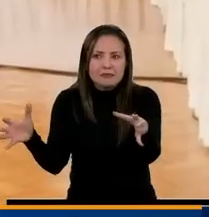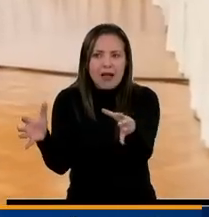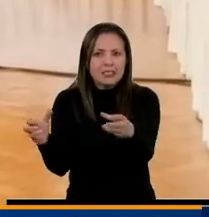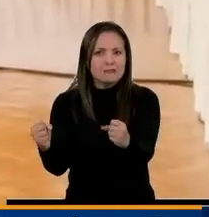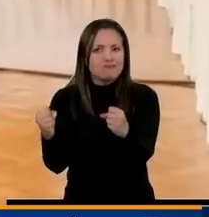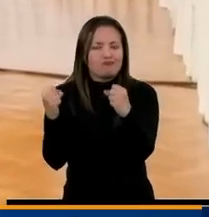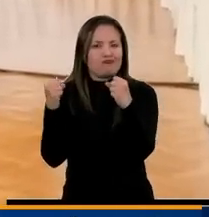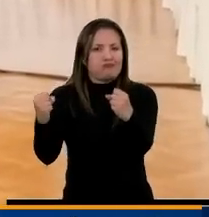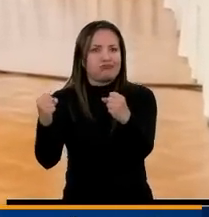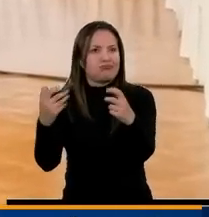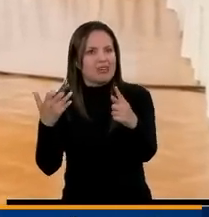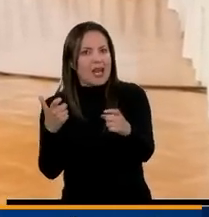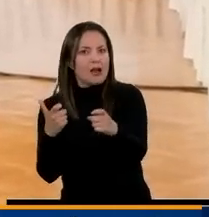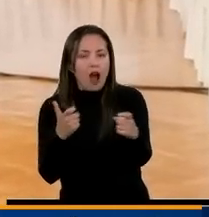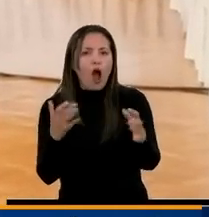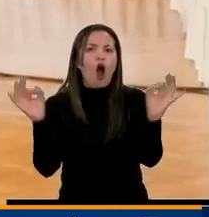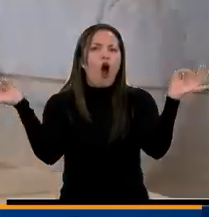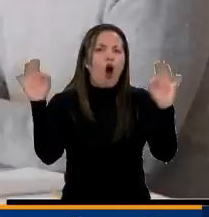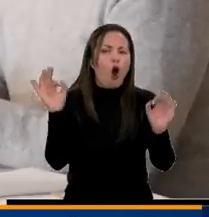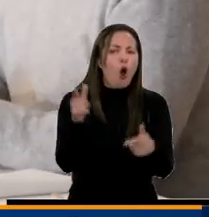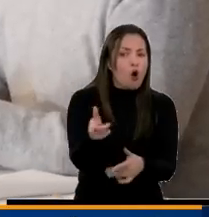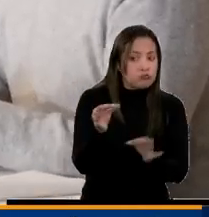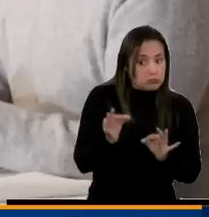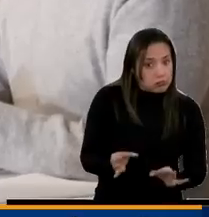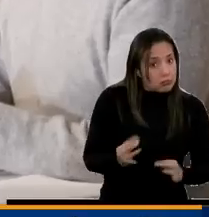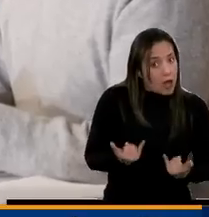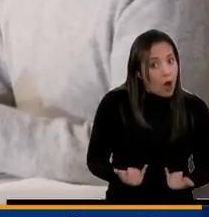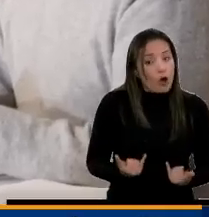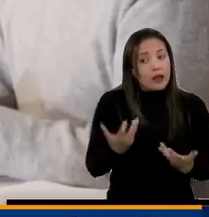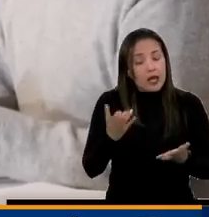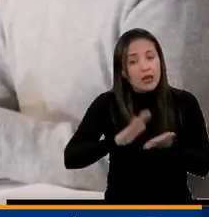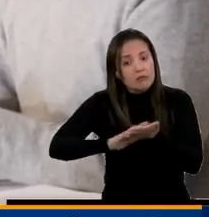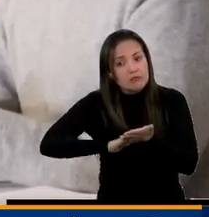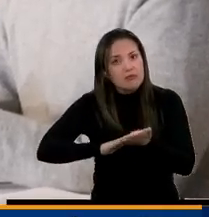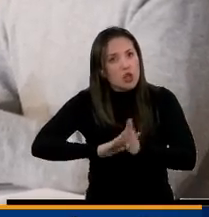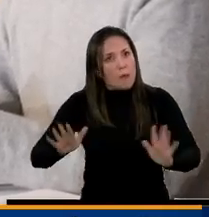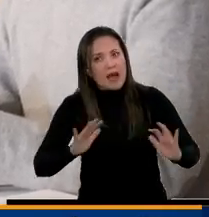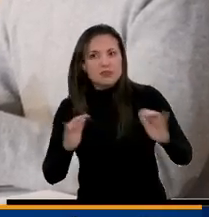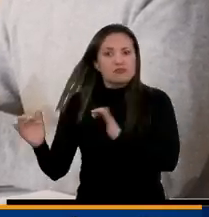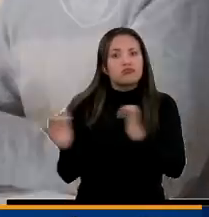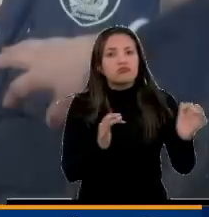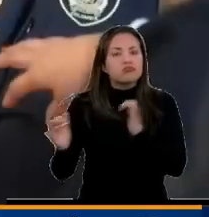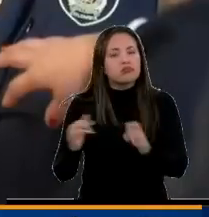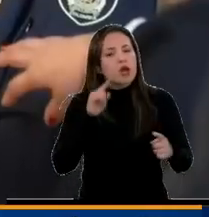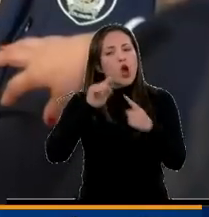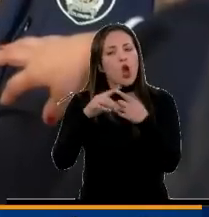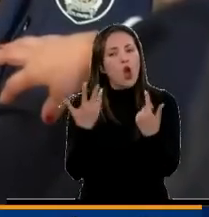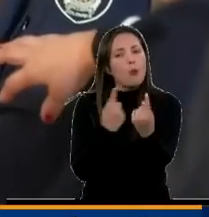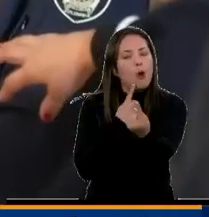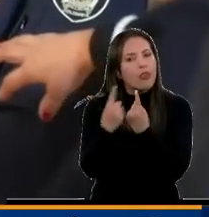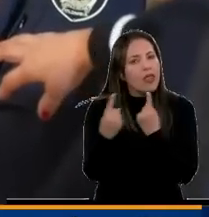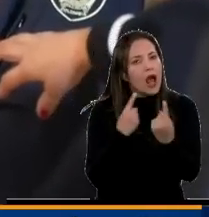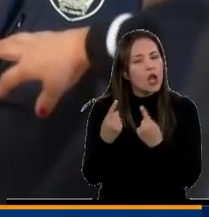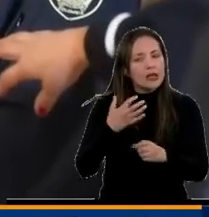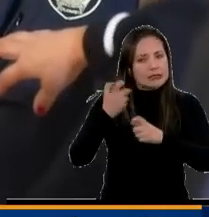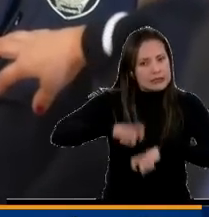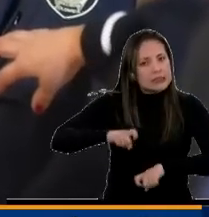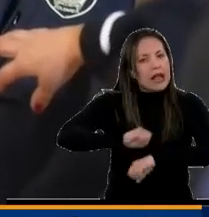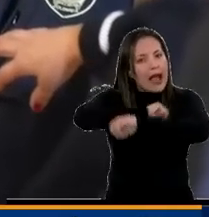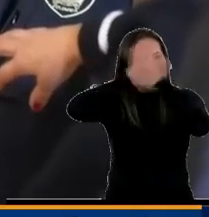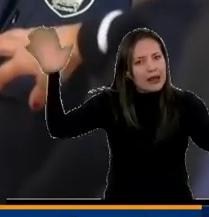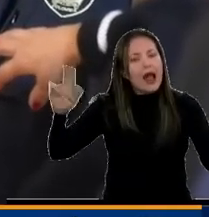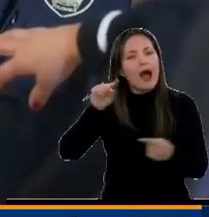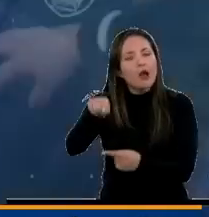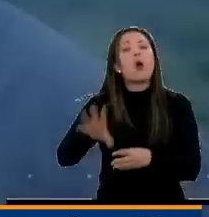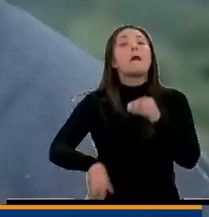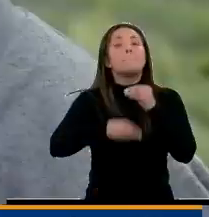está dispuesto realmente en esta oportunidad a resolver el conflicto armado por la vía del diálogo. Y también ha sido muy